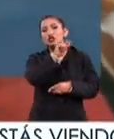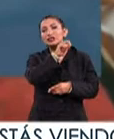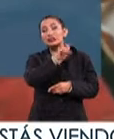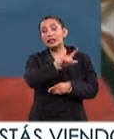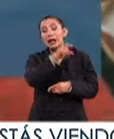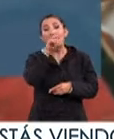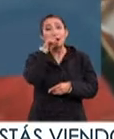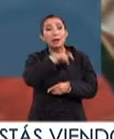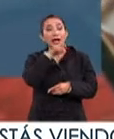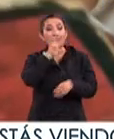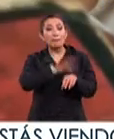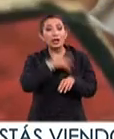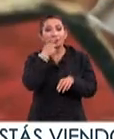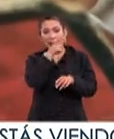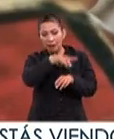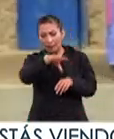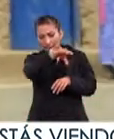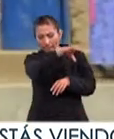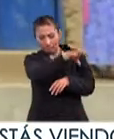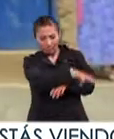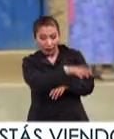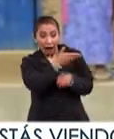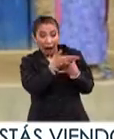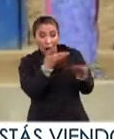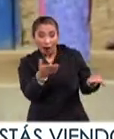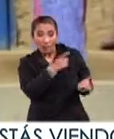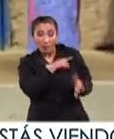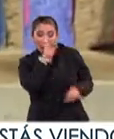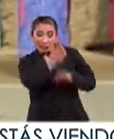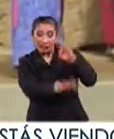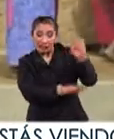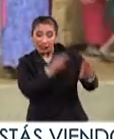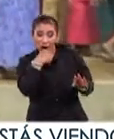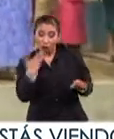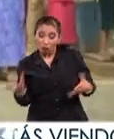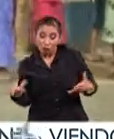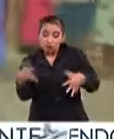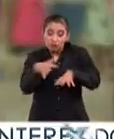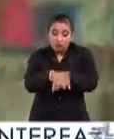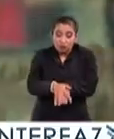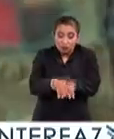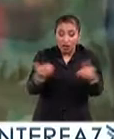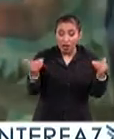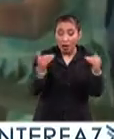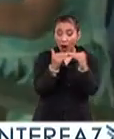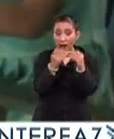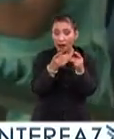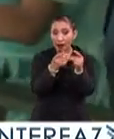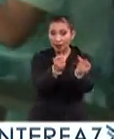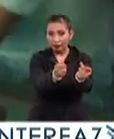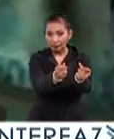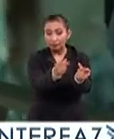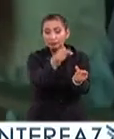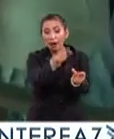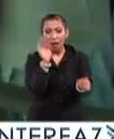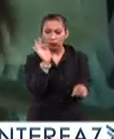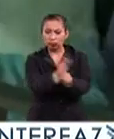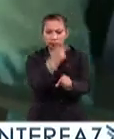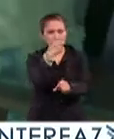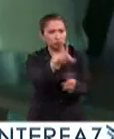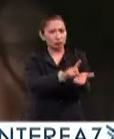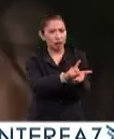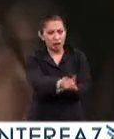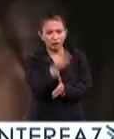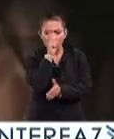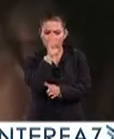las más habladas. El gran reto es atenderlos con base en la inclusión, equidad y calidad, garantizando sus